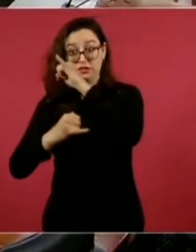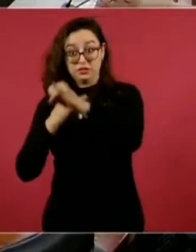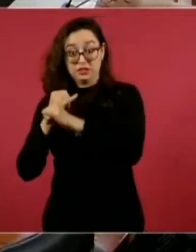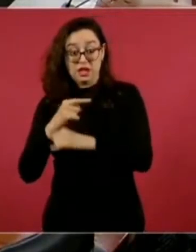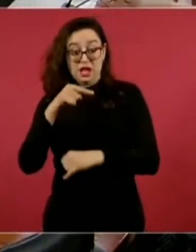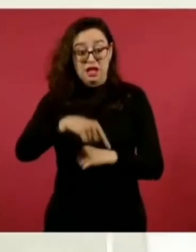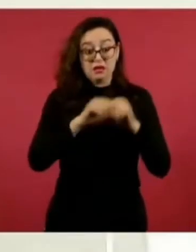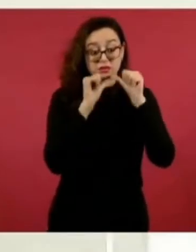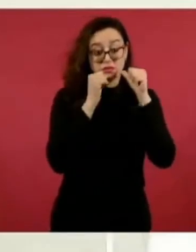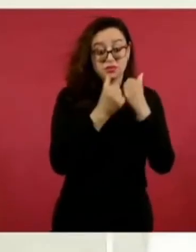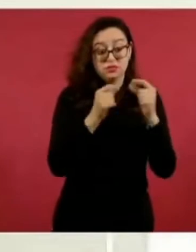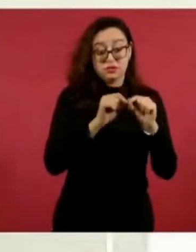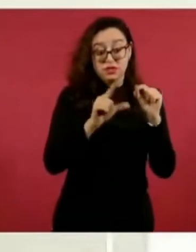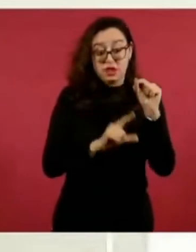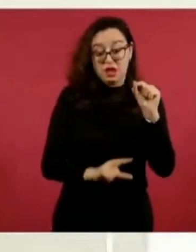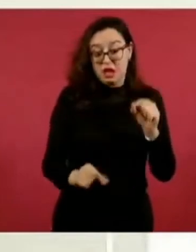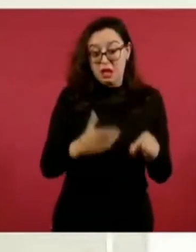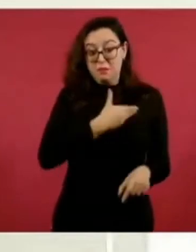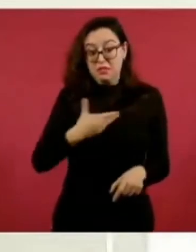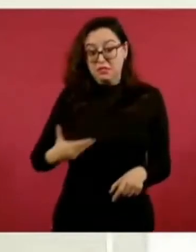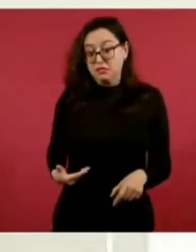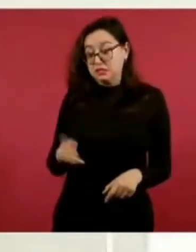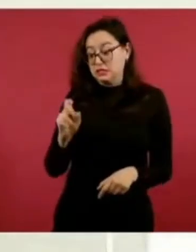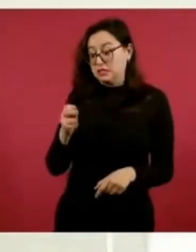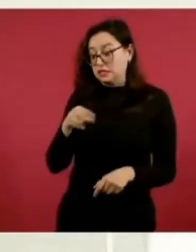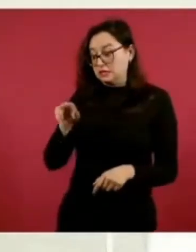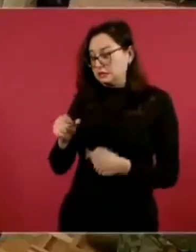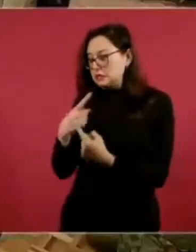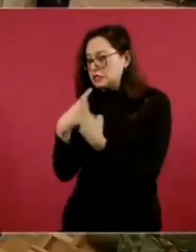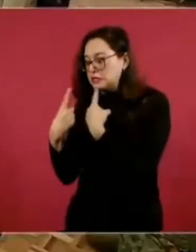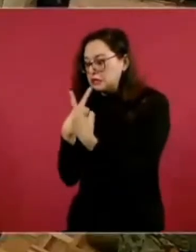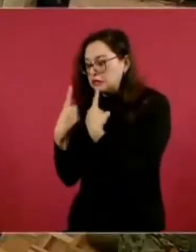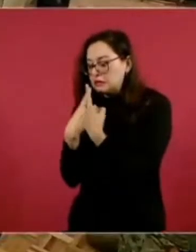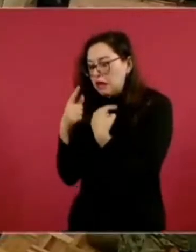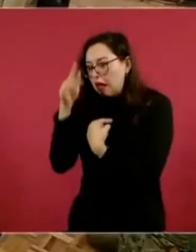momento informaron a los padres. Pero hay otras cosas.